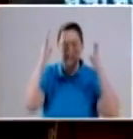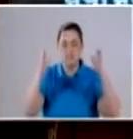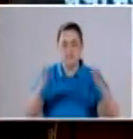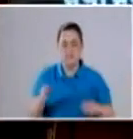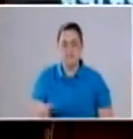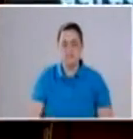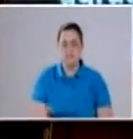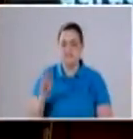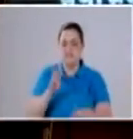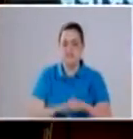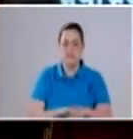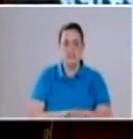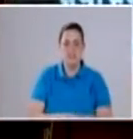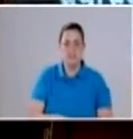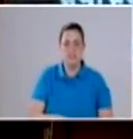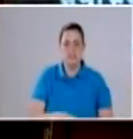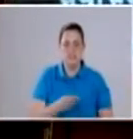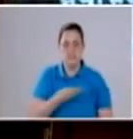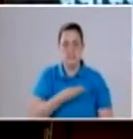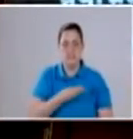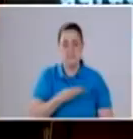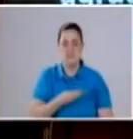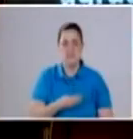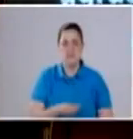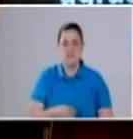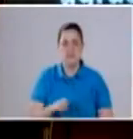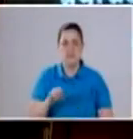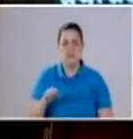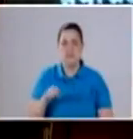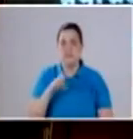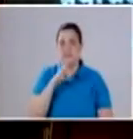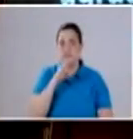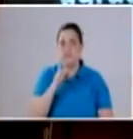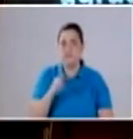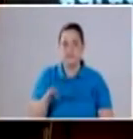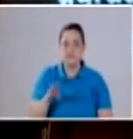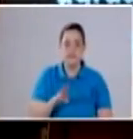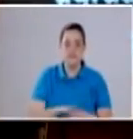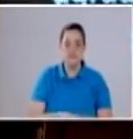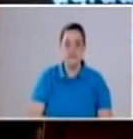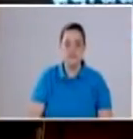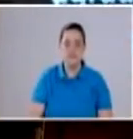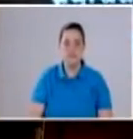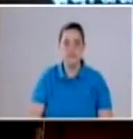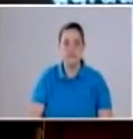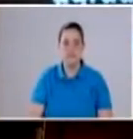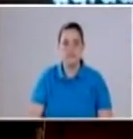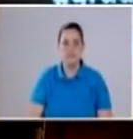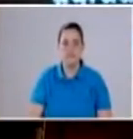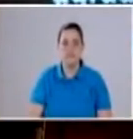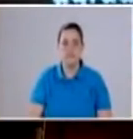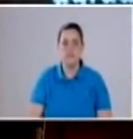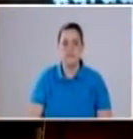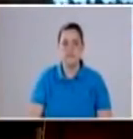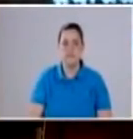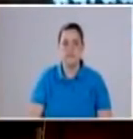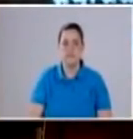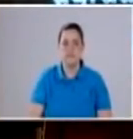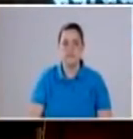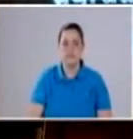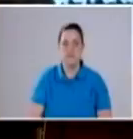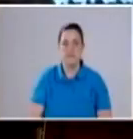si es el que más descansa, si es el que más protesta, si es el que recoge las firmas para ir a bloquear